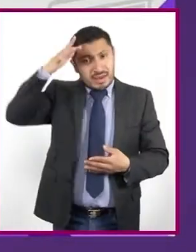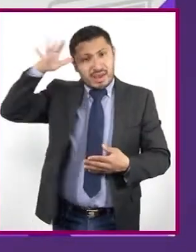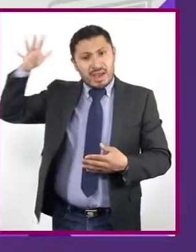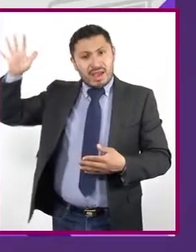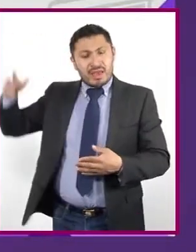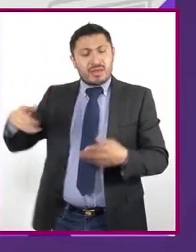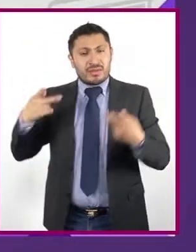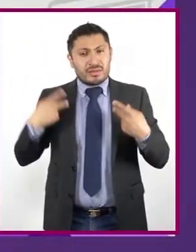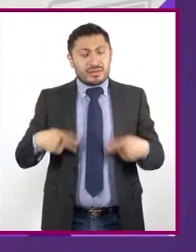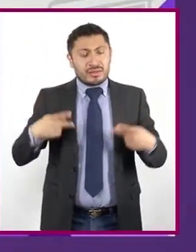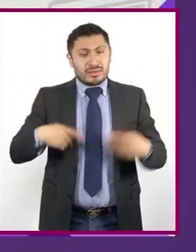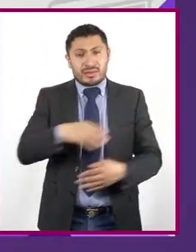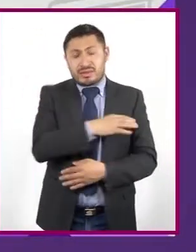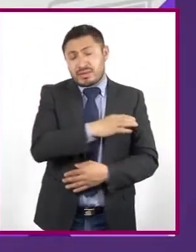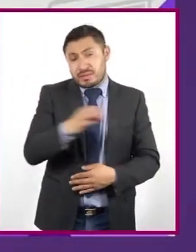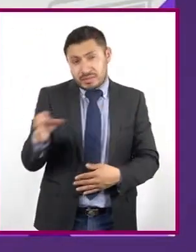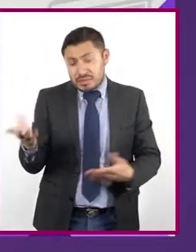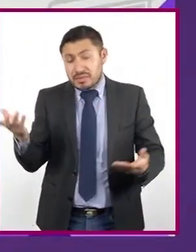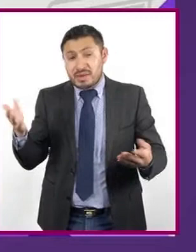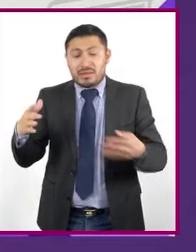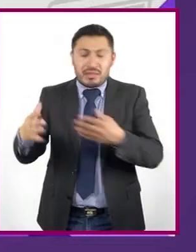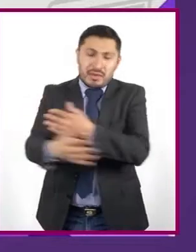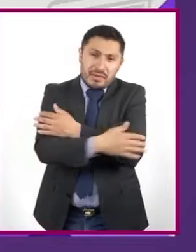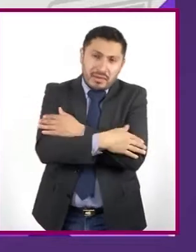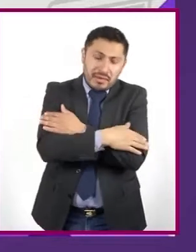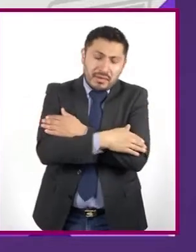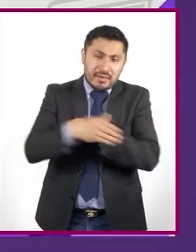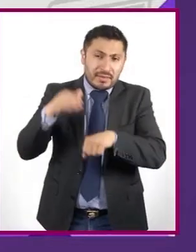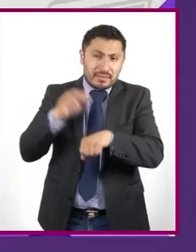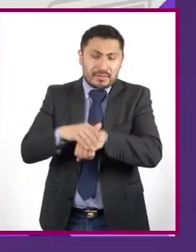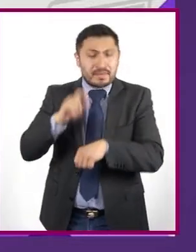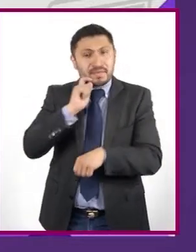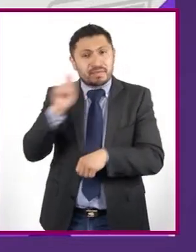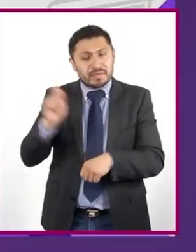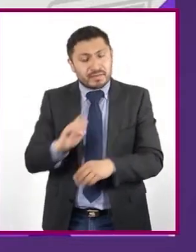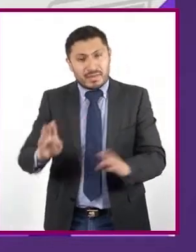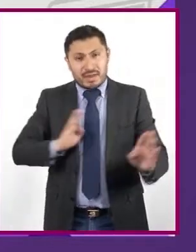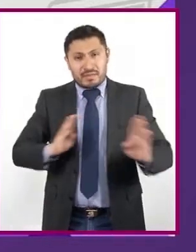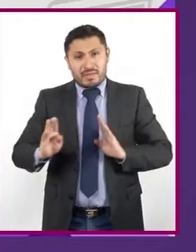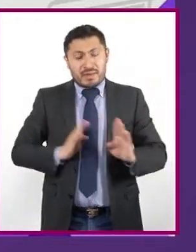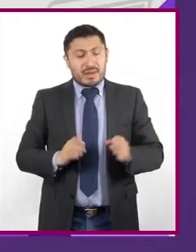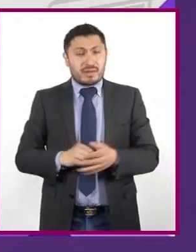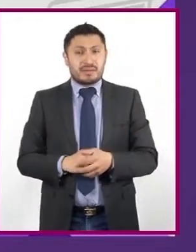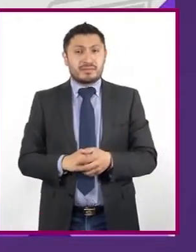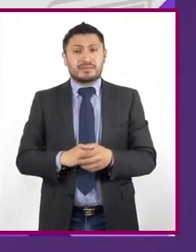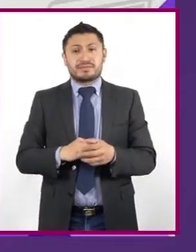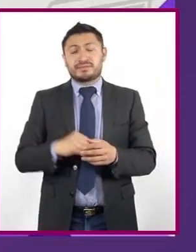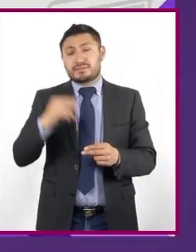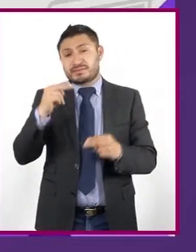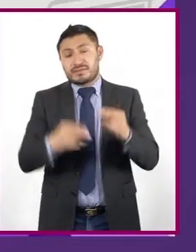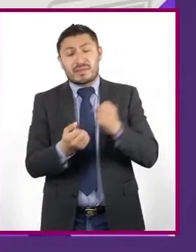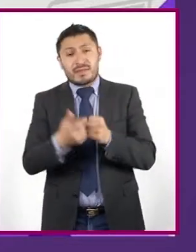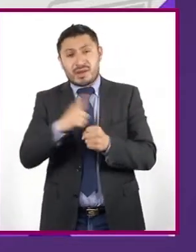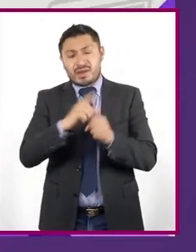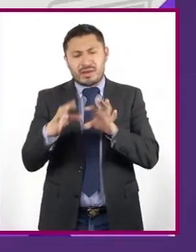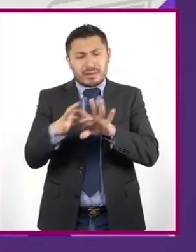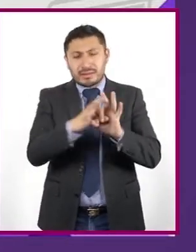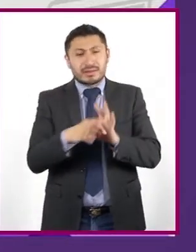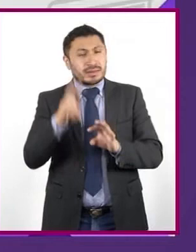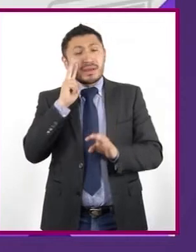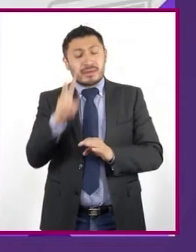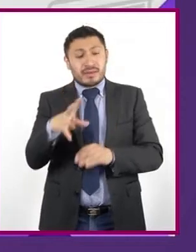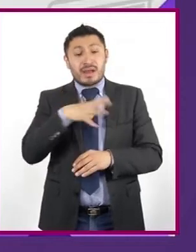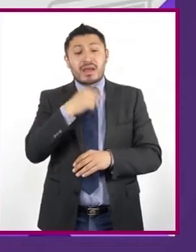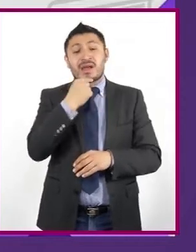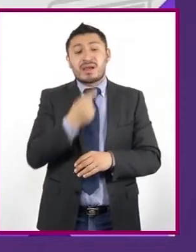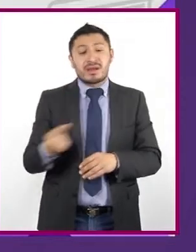campesino abraza amistosamente a un militar y a un obrero. Las clases sociales se ven unidas. Aparecen